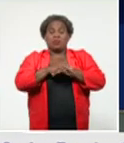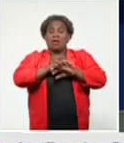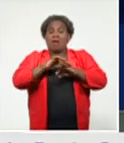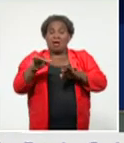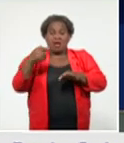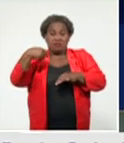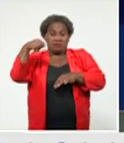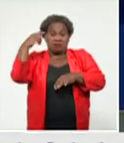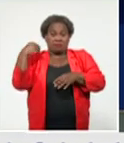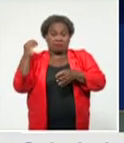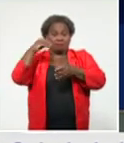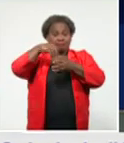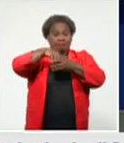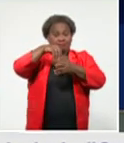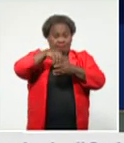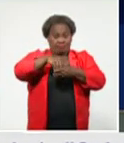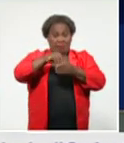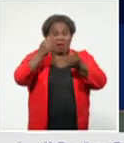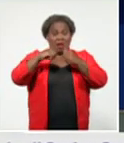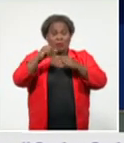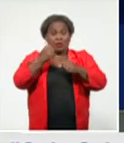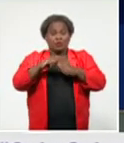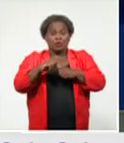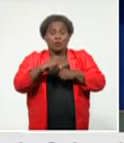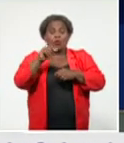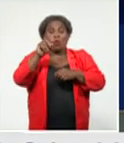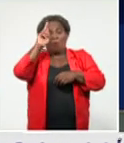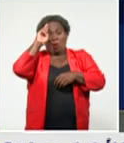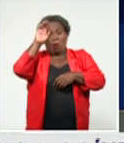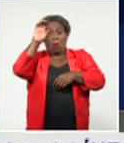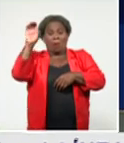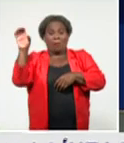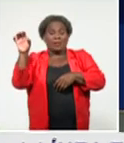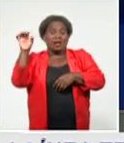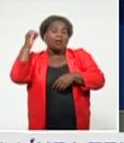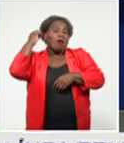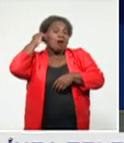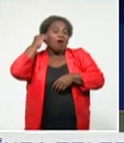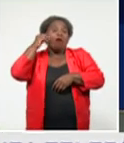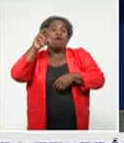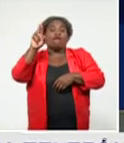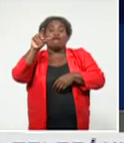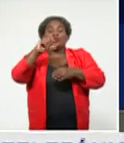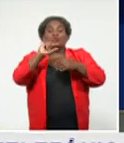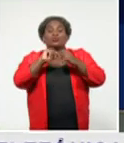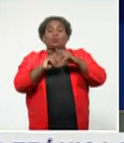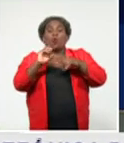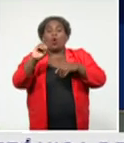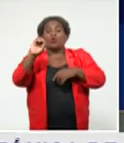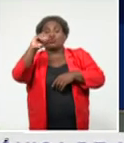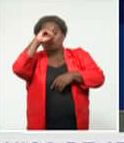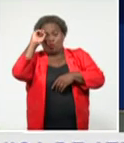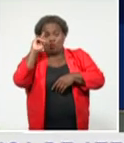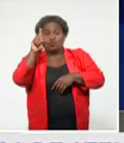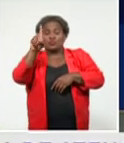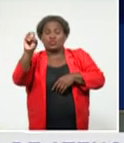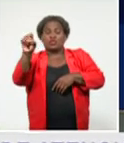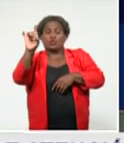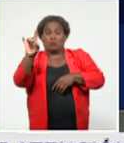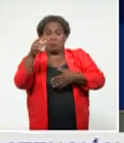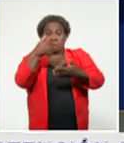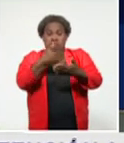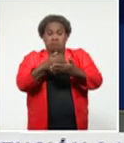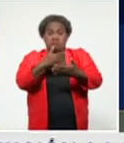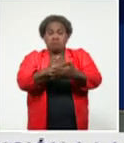los laboratorios de biología molecular del Hospital Fructuoso Rodríguez con 109 muestras procesadas y los